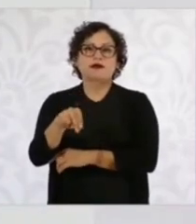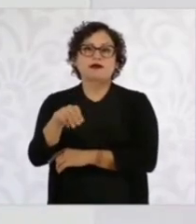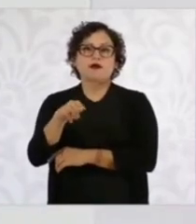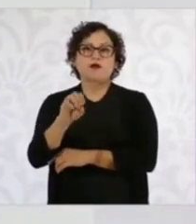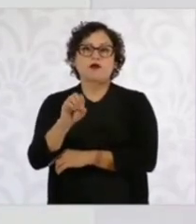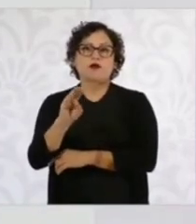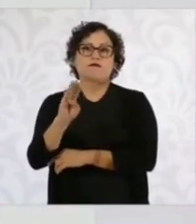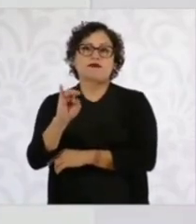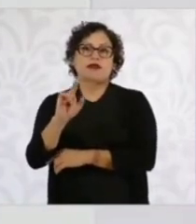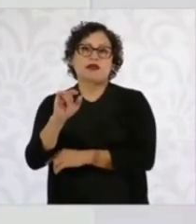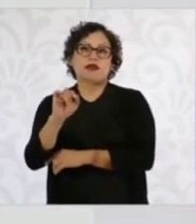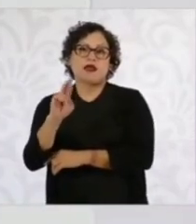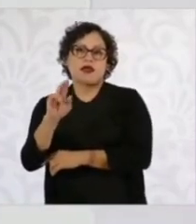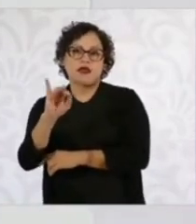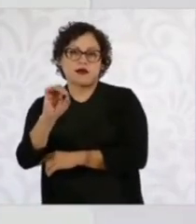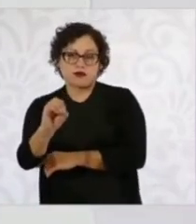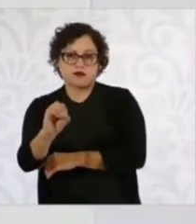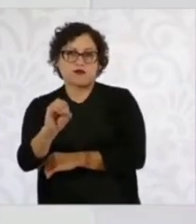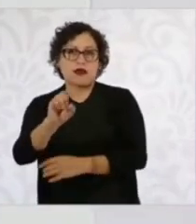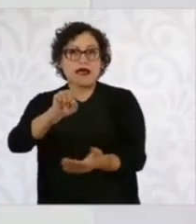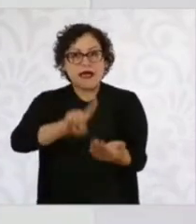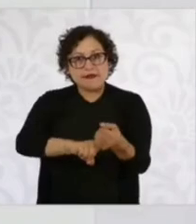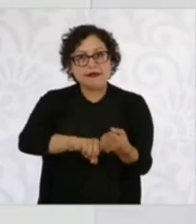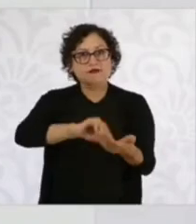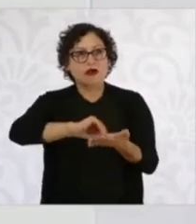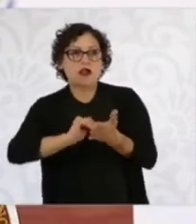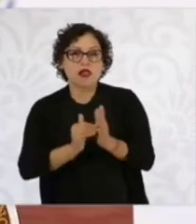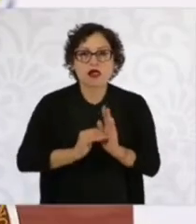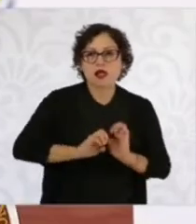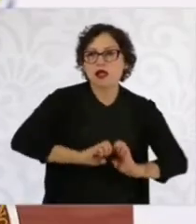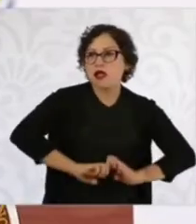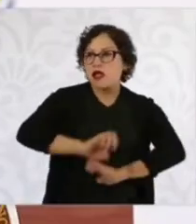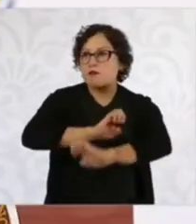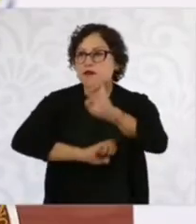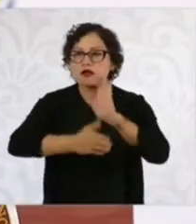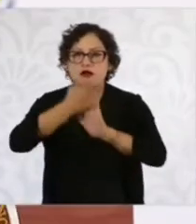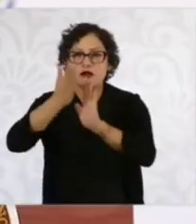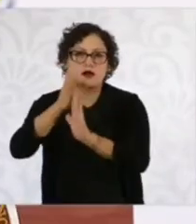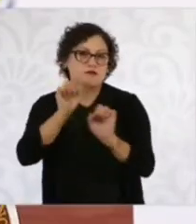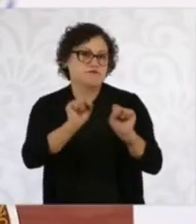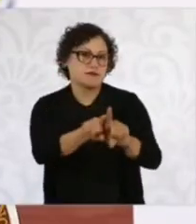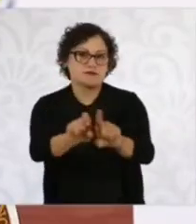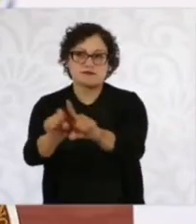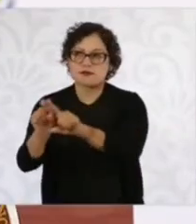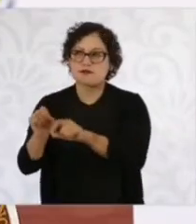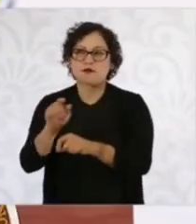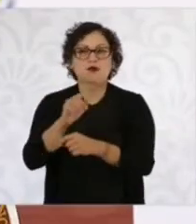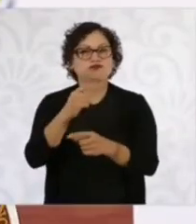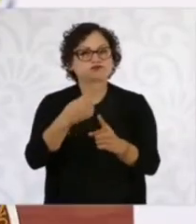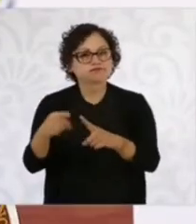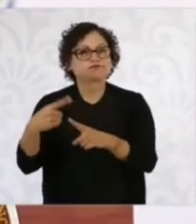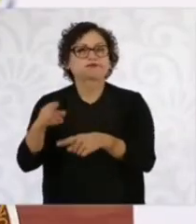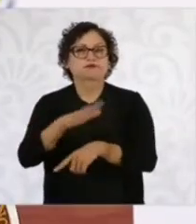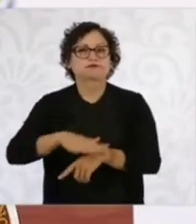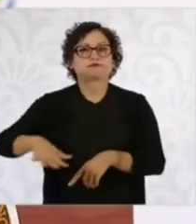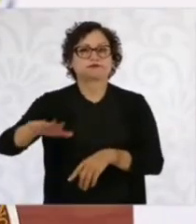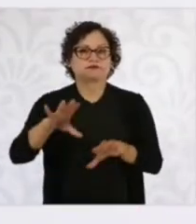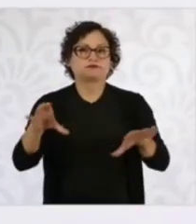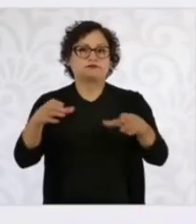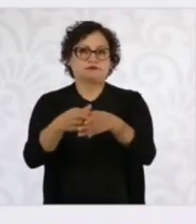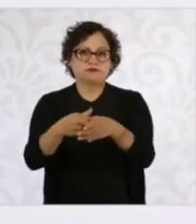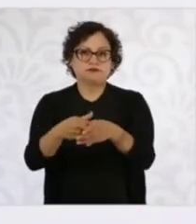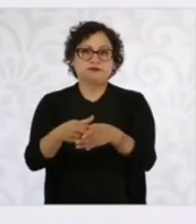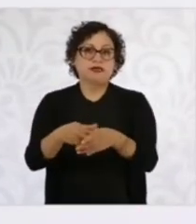esto empezó, entre otros, cuando esta persona fue el delegado de la Benito